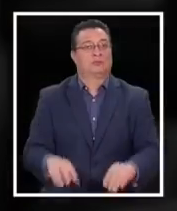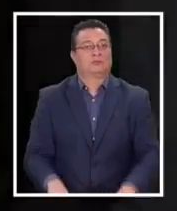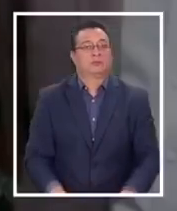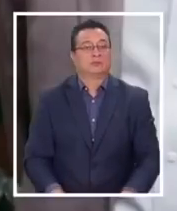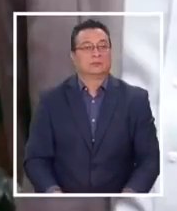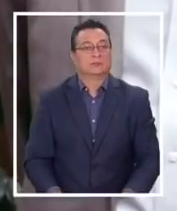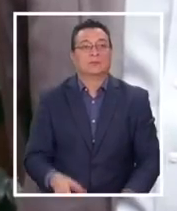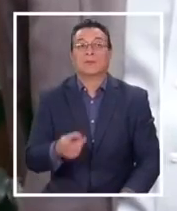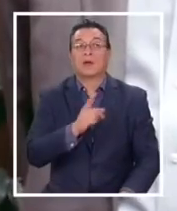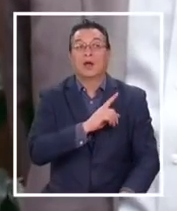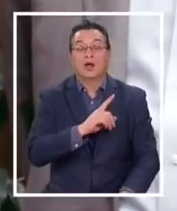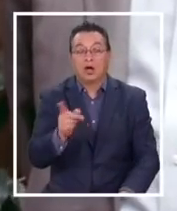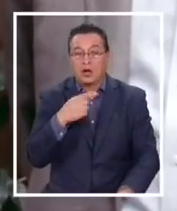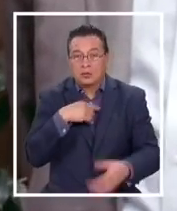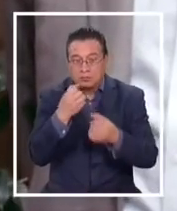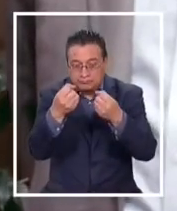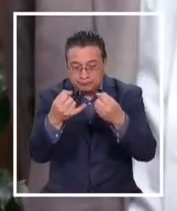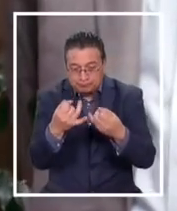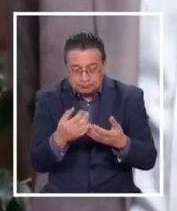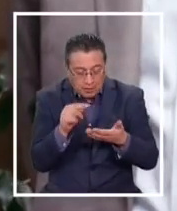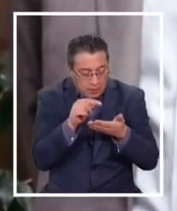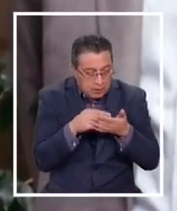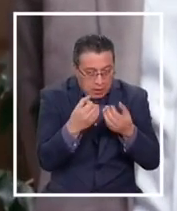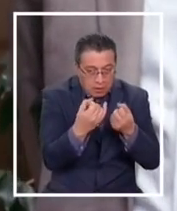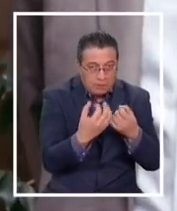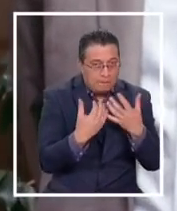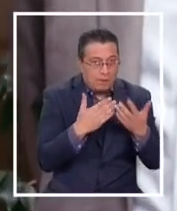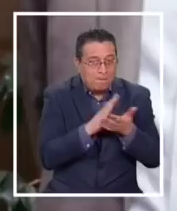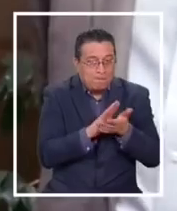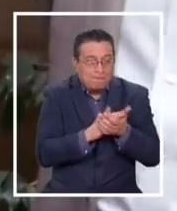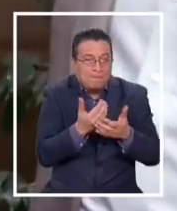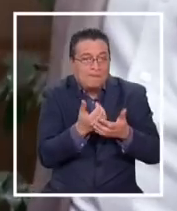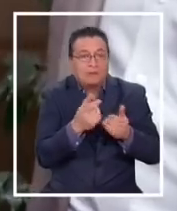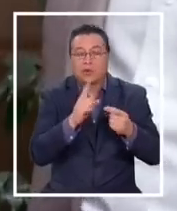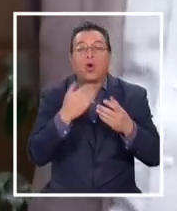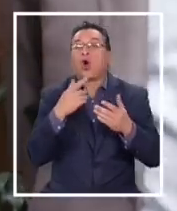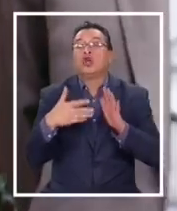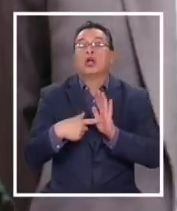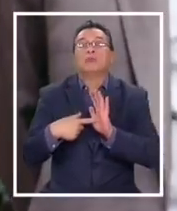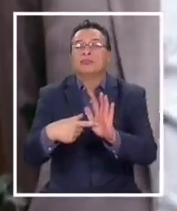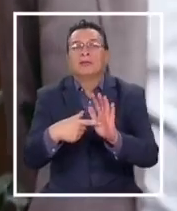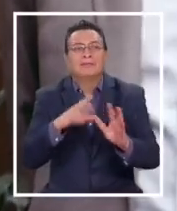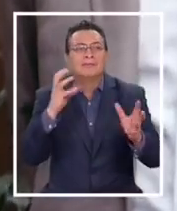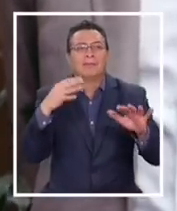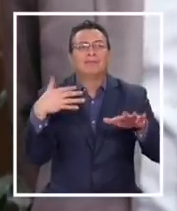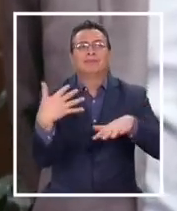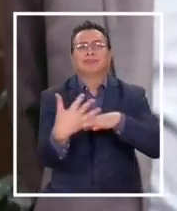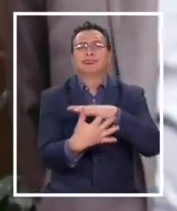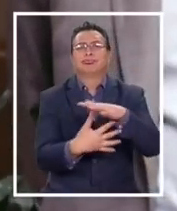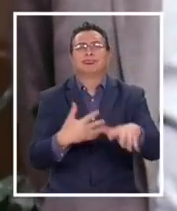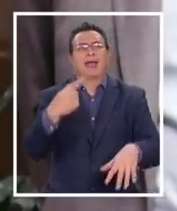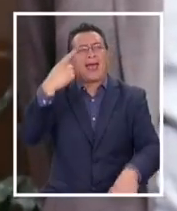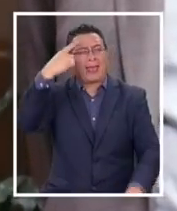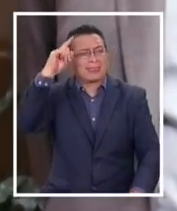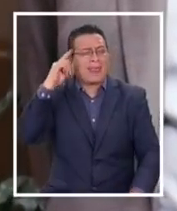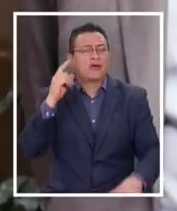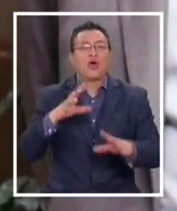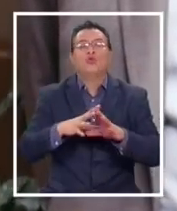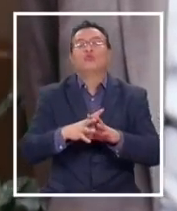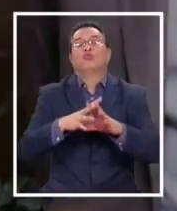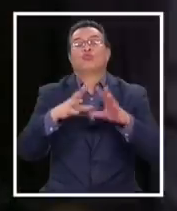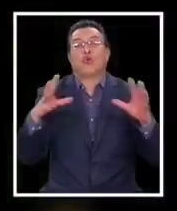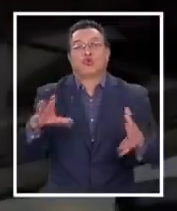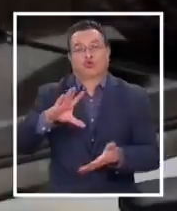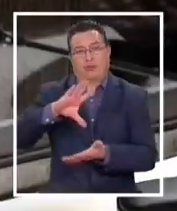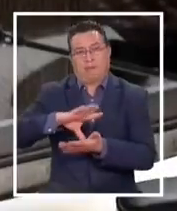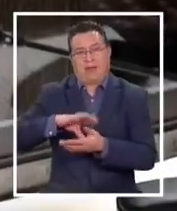No están metiendo ni los dedos a la calculadora y tampoco están entendiendo las cosas que presentan, porque generan unos daños tremendos a